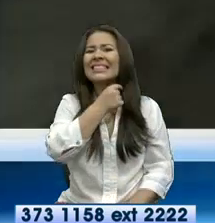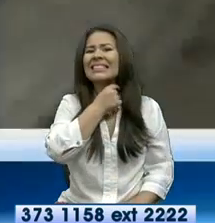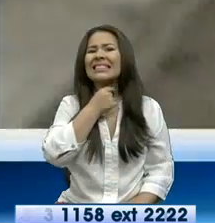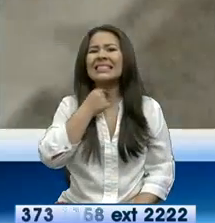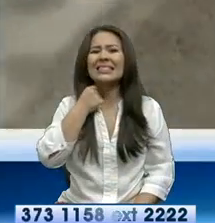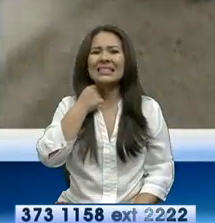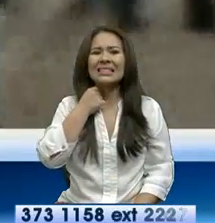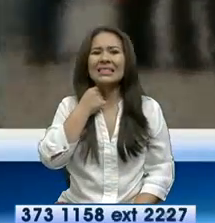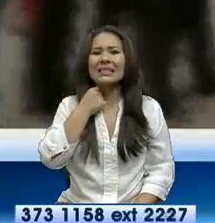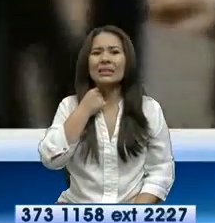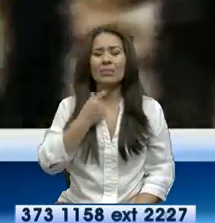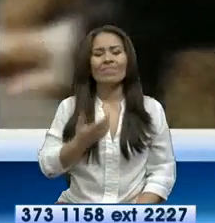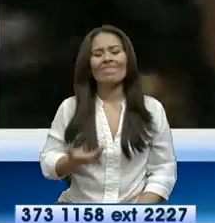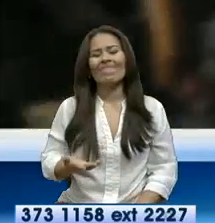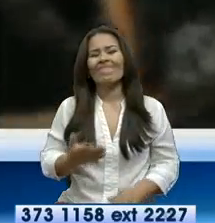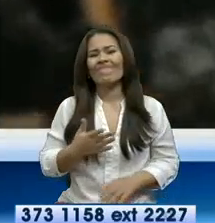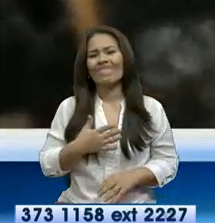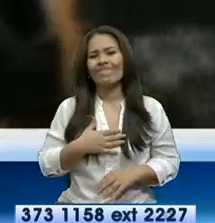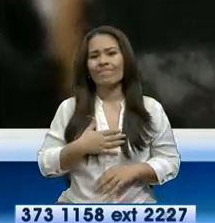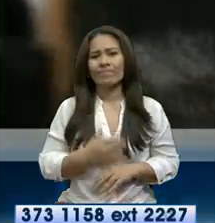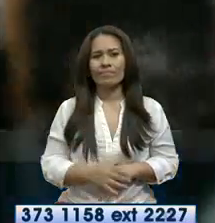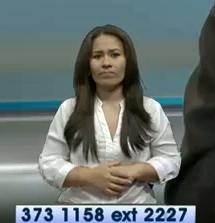yugular. Informó Julio César Saona.